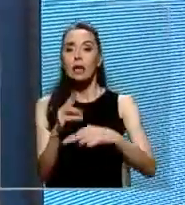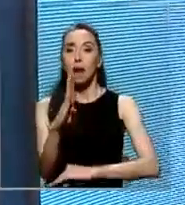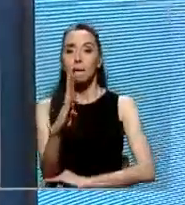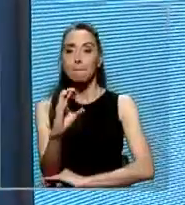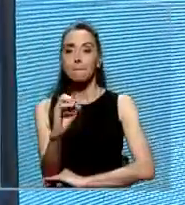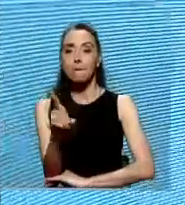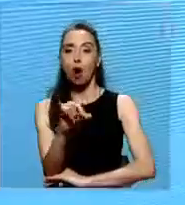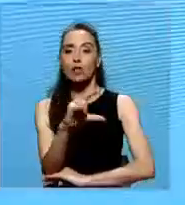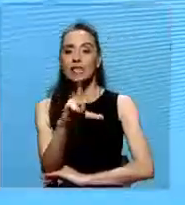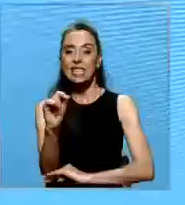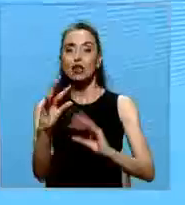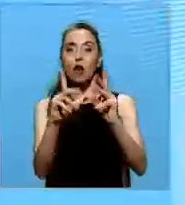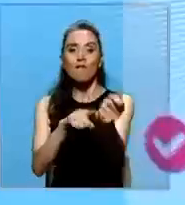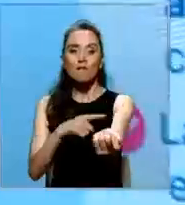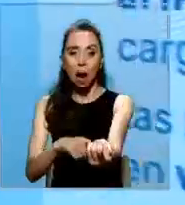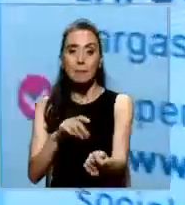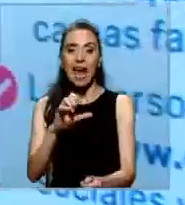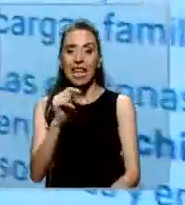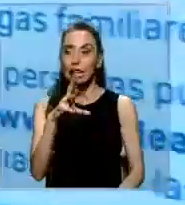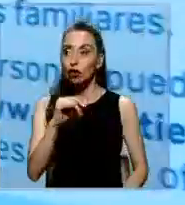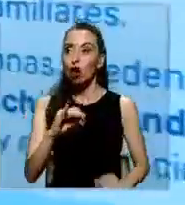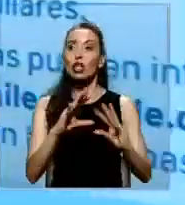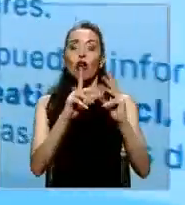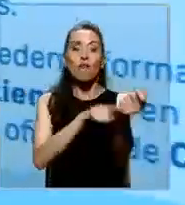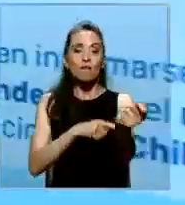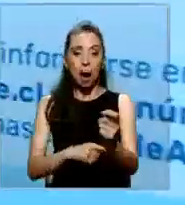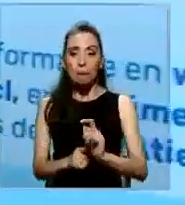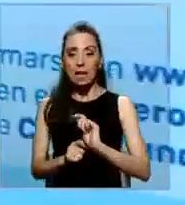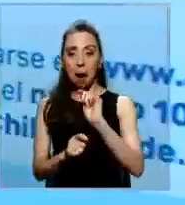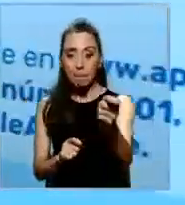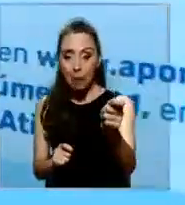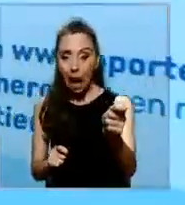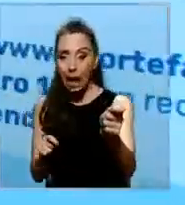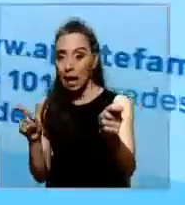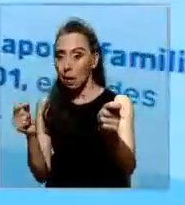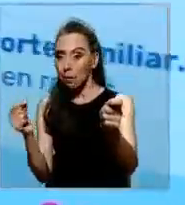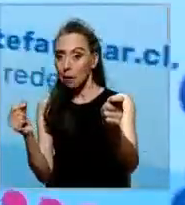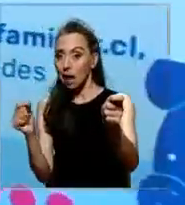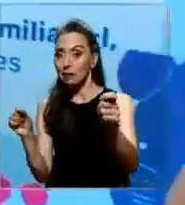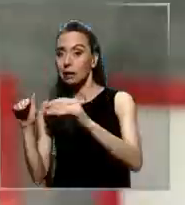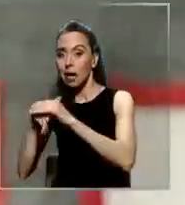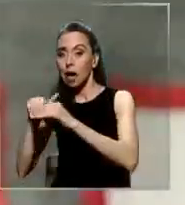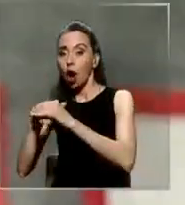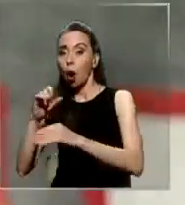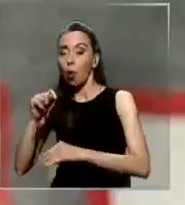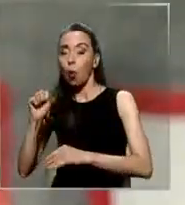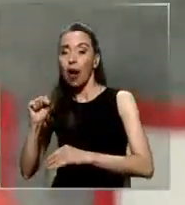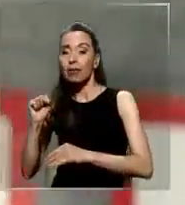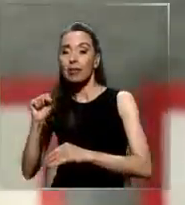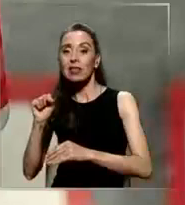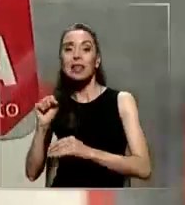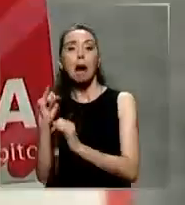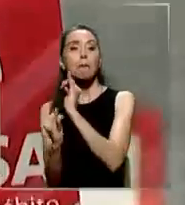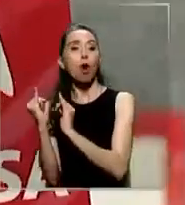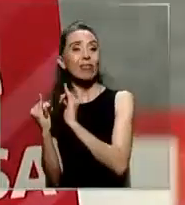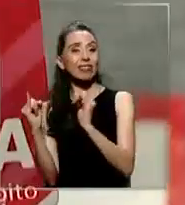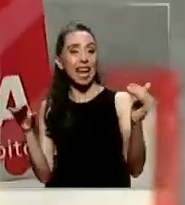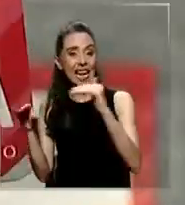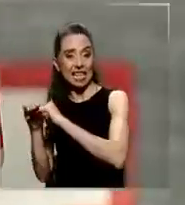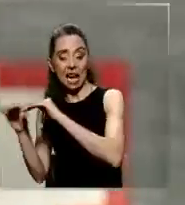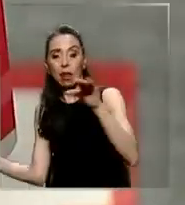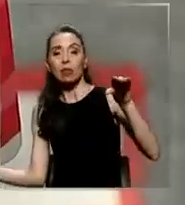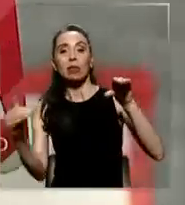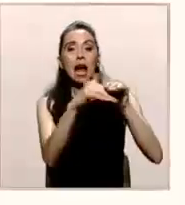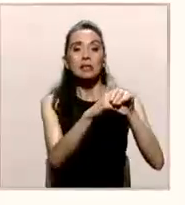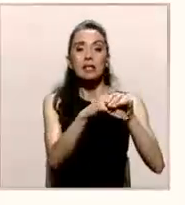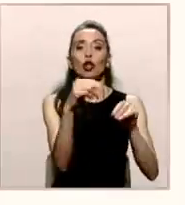electrónico que permita que las familias, cuando lleguen a pagar, se haga el traspaso directo de esta cuenta, que es como, por así decirlo, virtual, hacia la cuenta